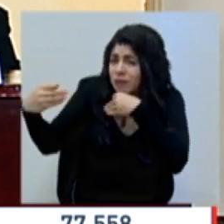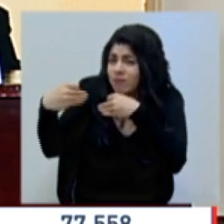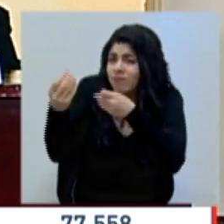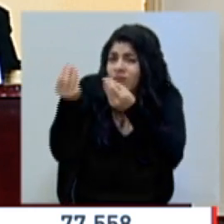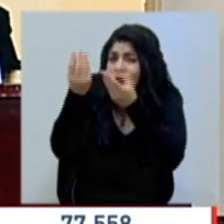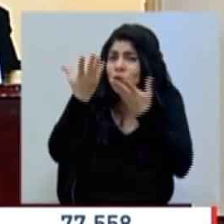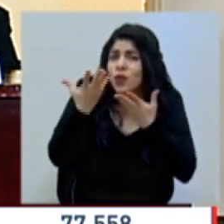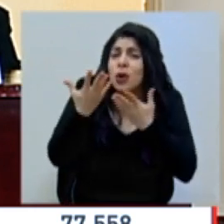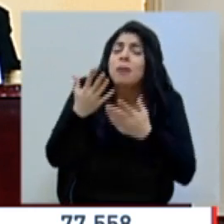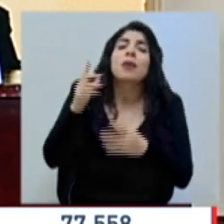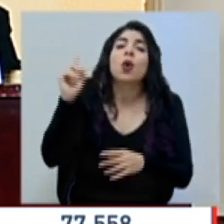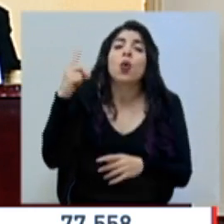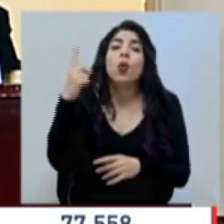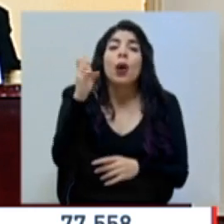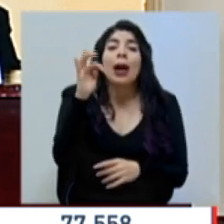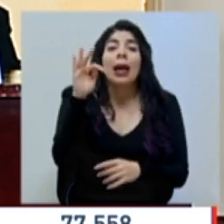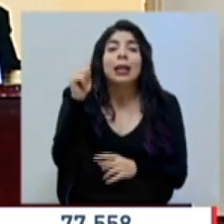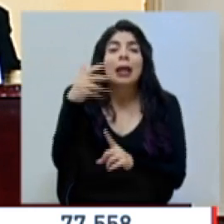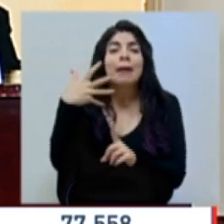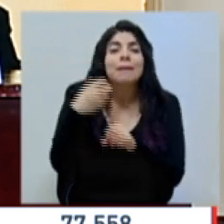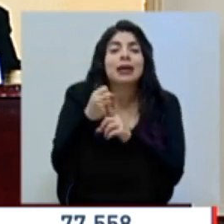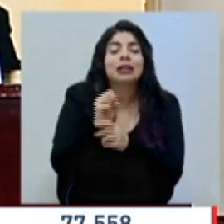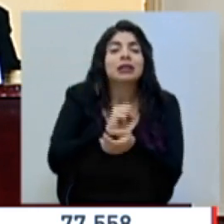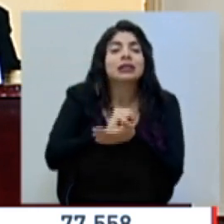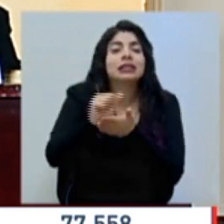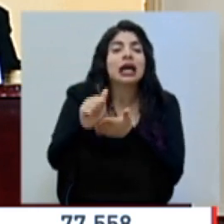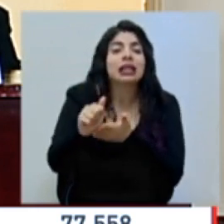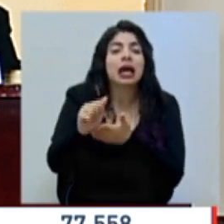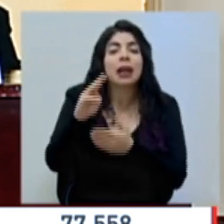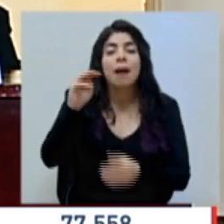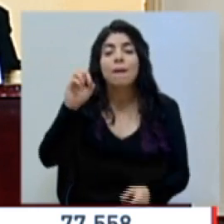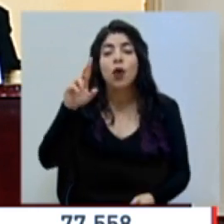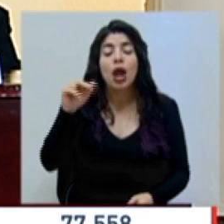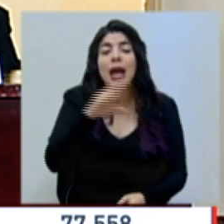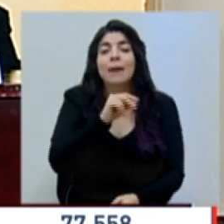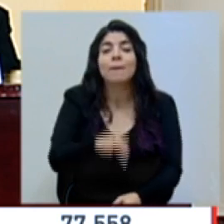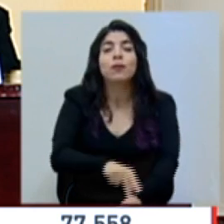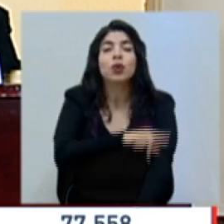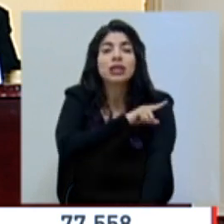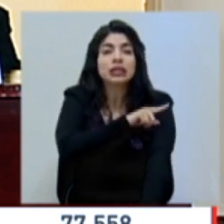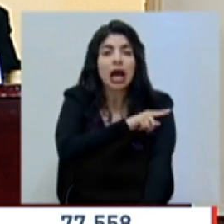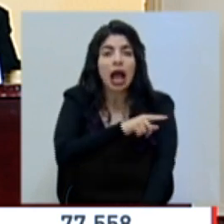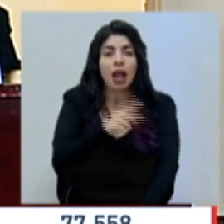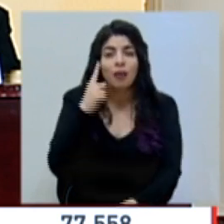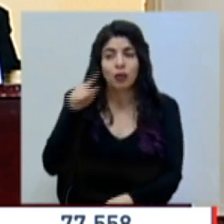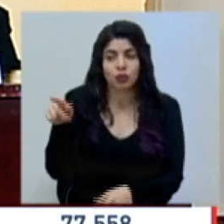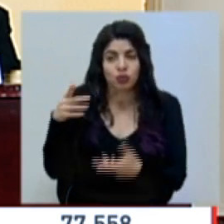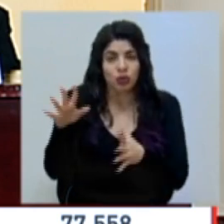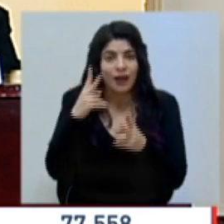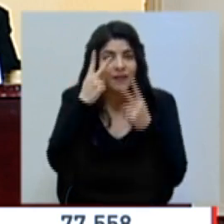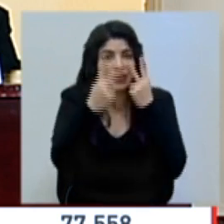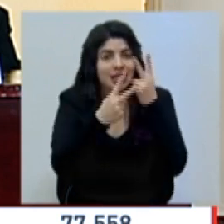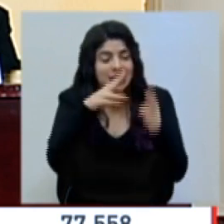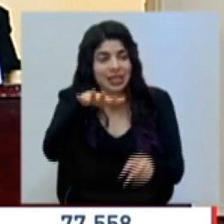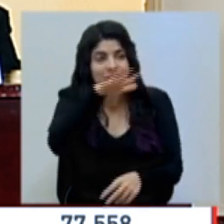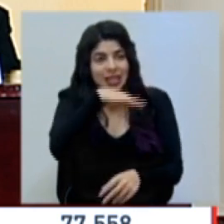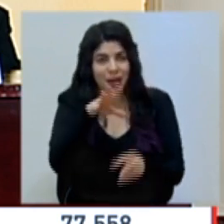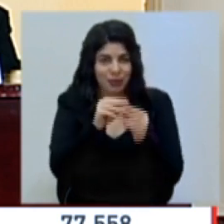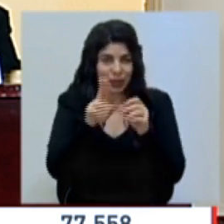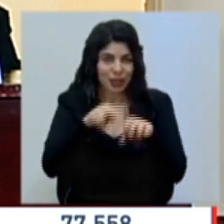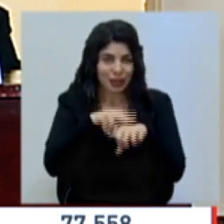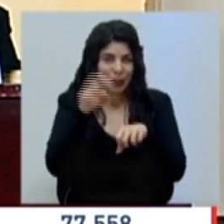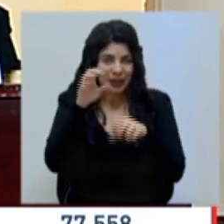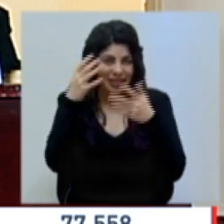del impacto del huracán ETA en los cantones de Santa Ana, Mora y Puriscal tras la visita realizada por la Comisión Nacional de